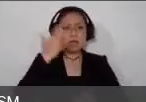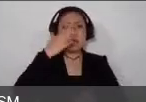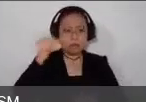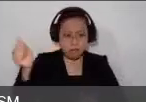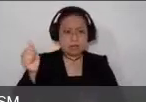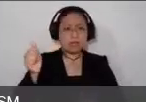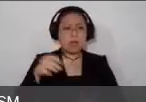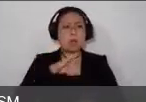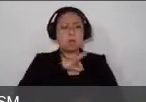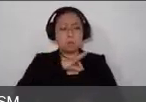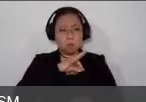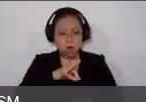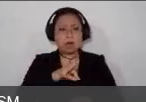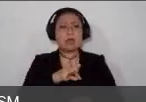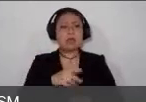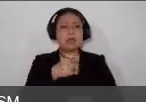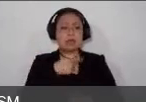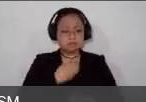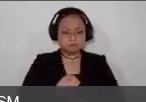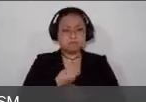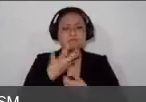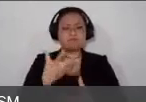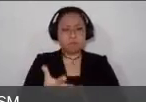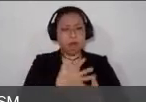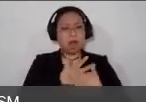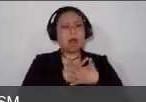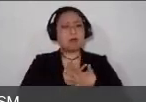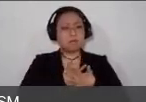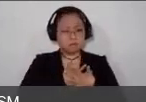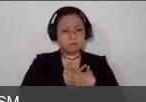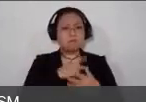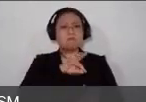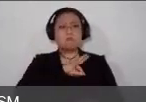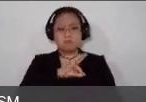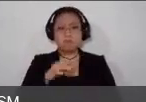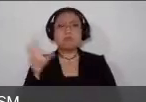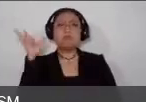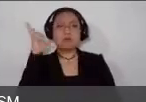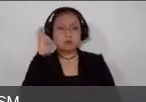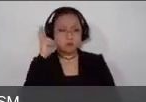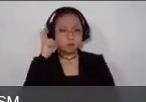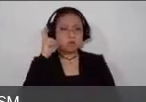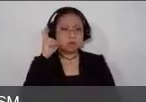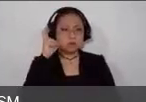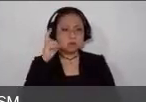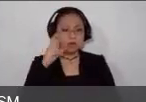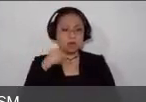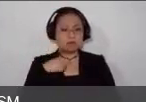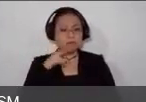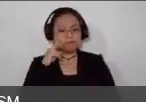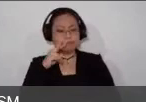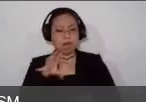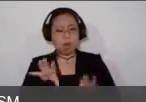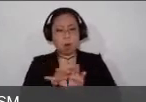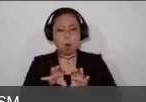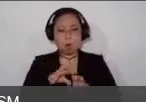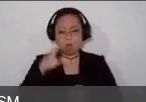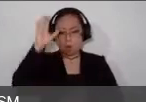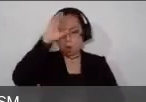de escuchar de de tener esa intuición porque la mujer